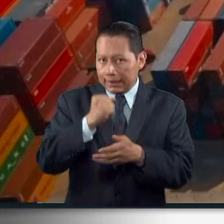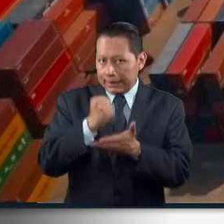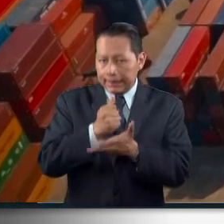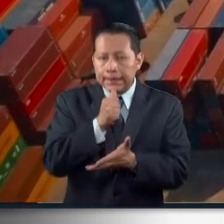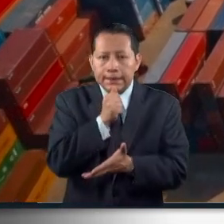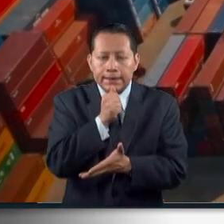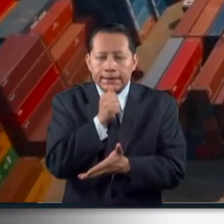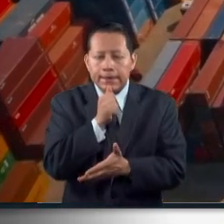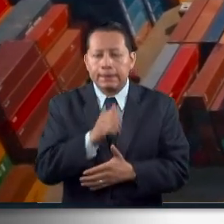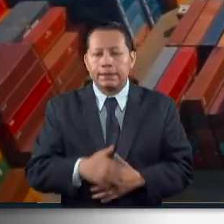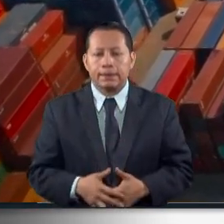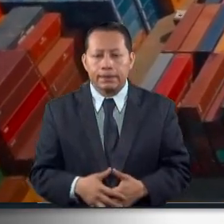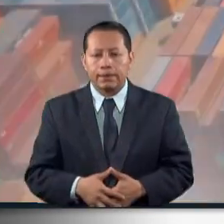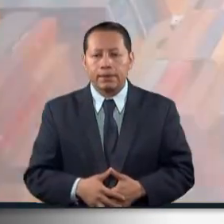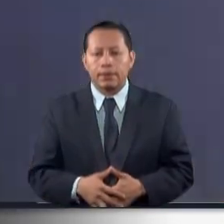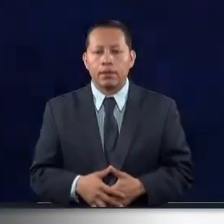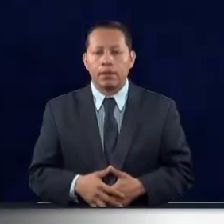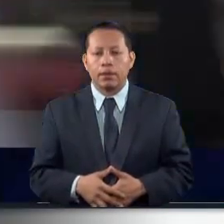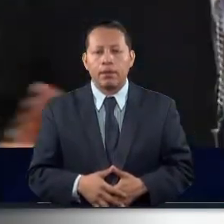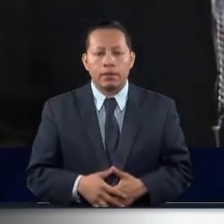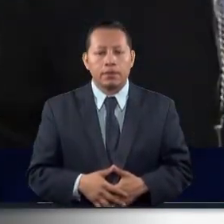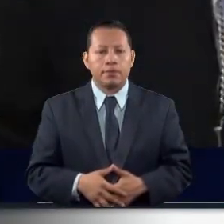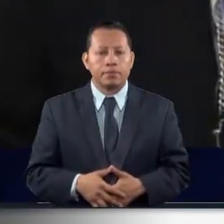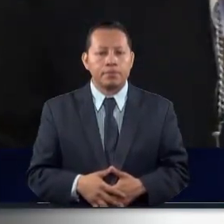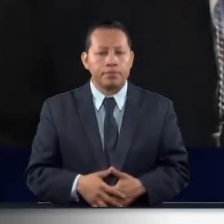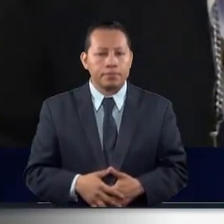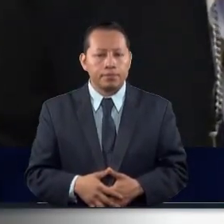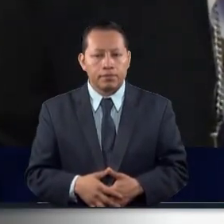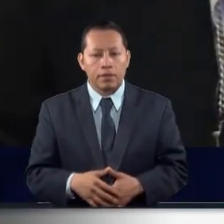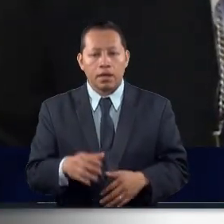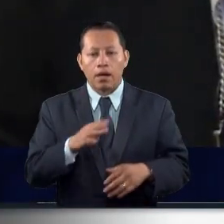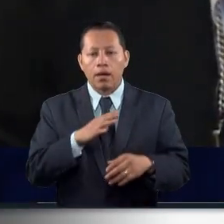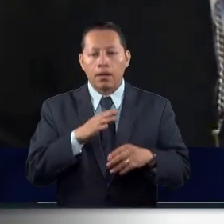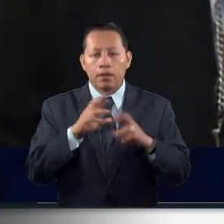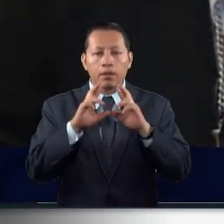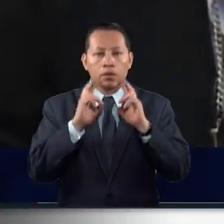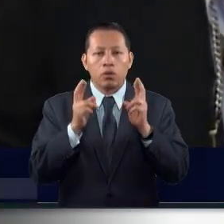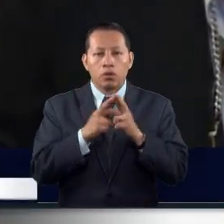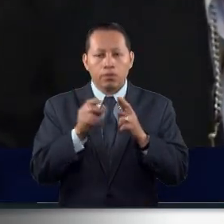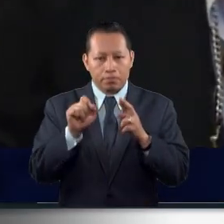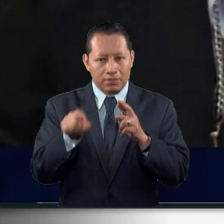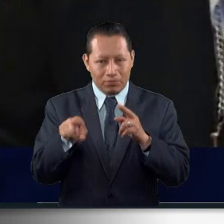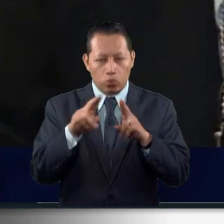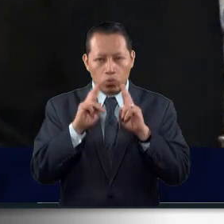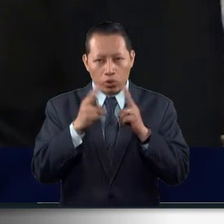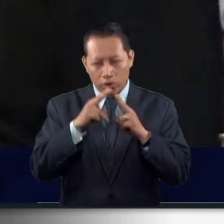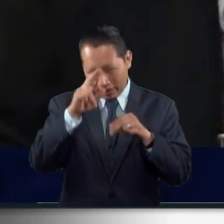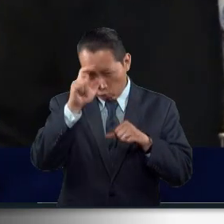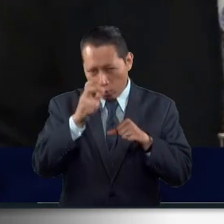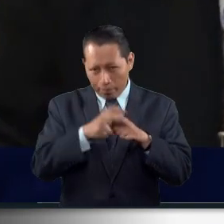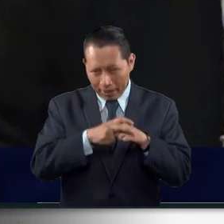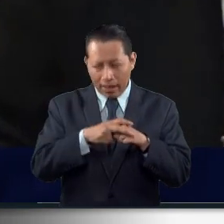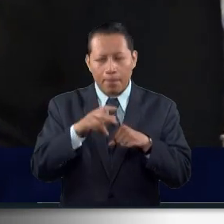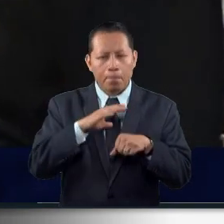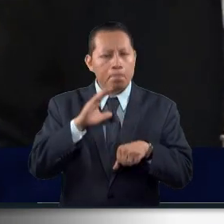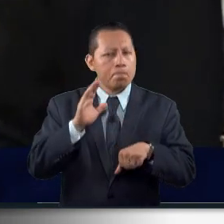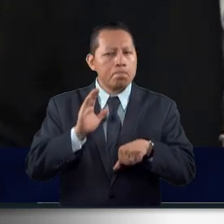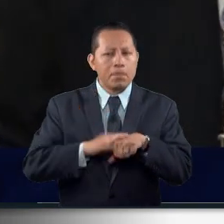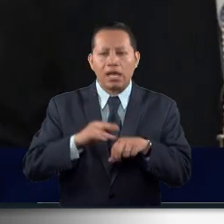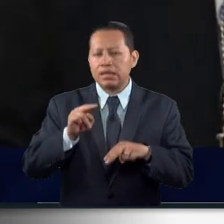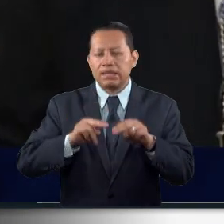ratificado. Tuvimos las reuniones en la Unión Europea al más alto nivel con